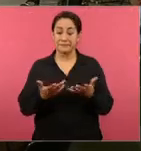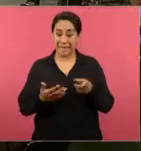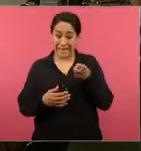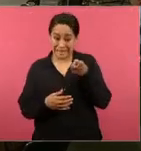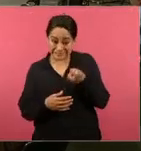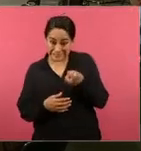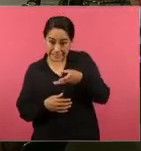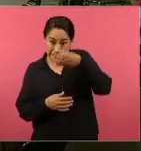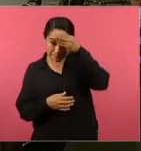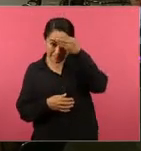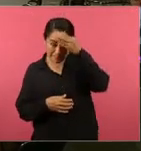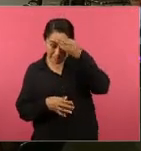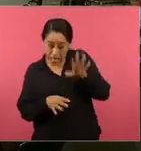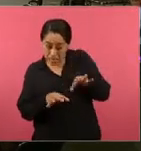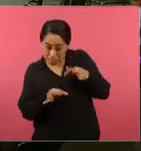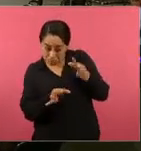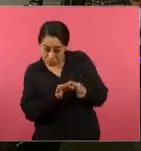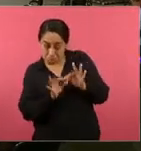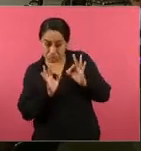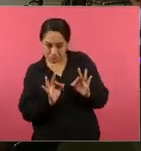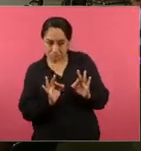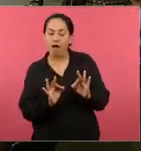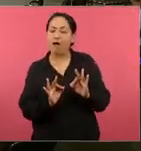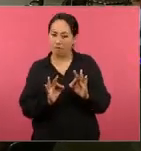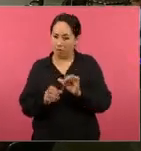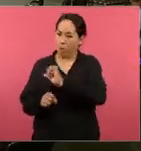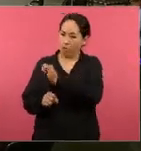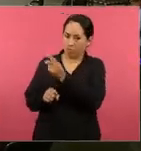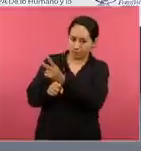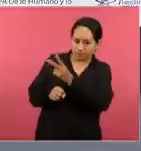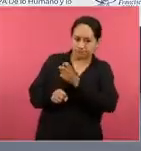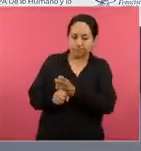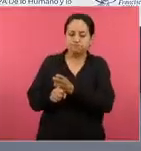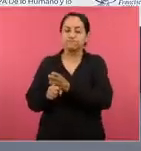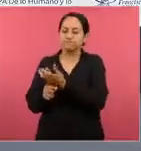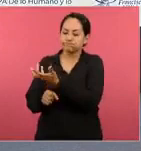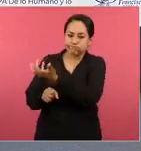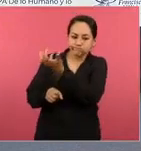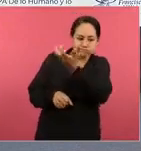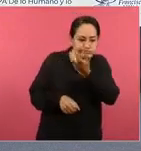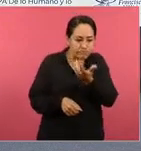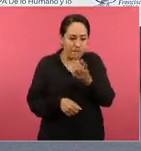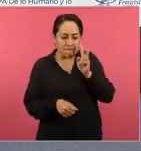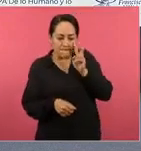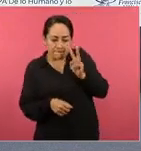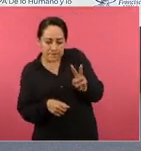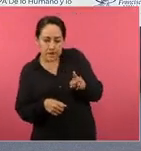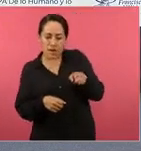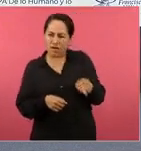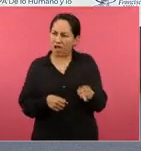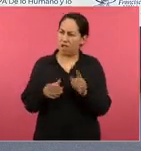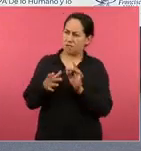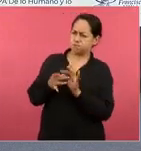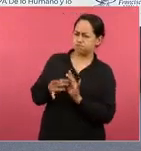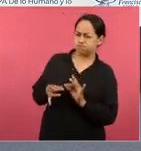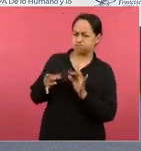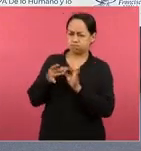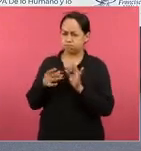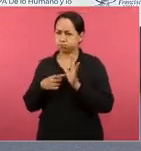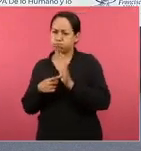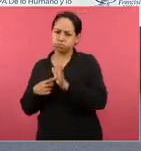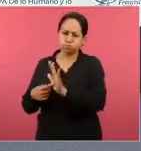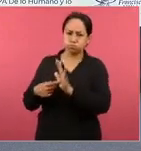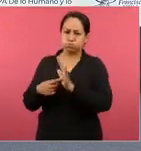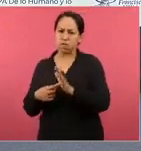se demuestre, ojalá que se entienda en el sentido correcto, que los estudiantes han